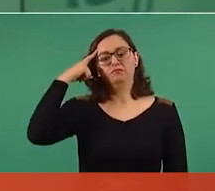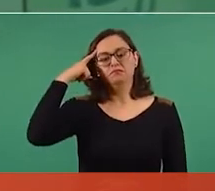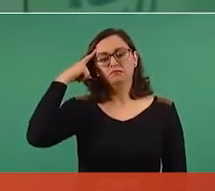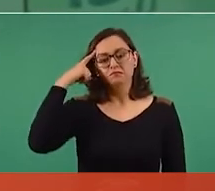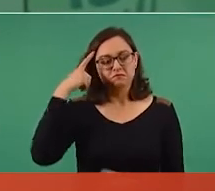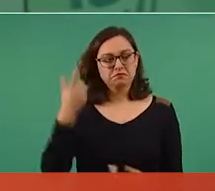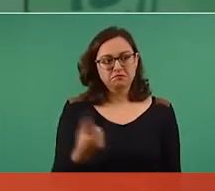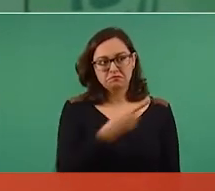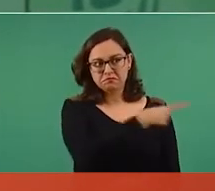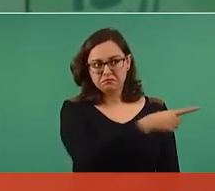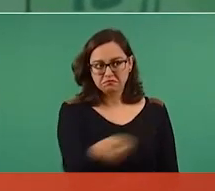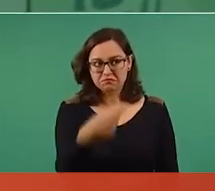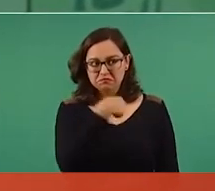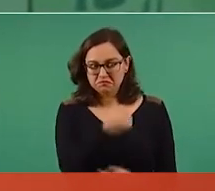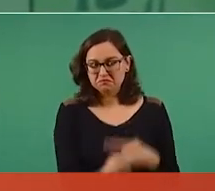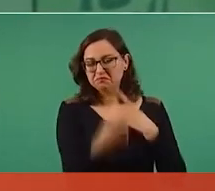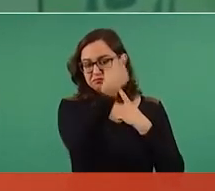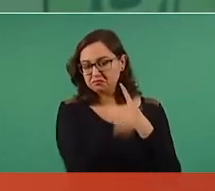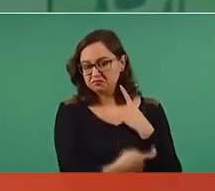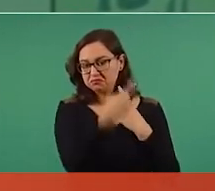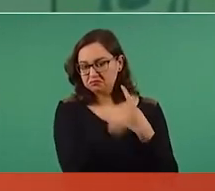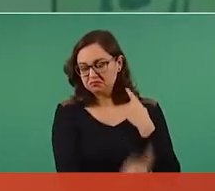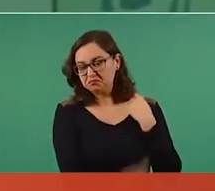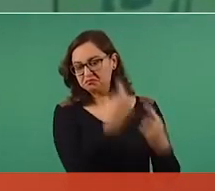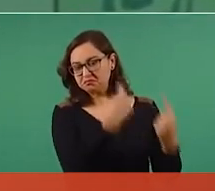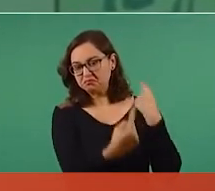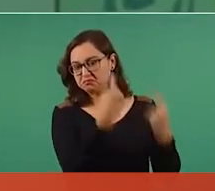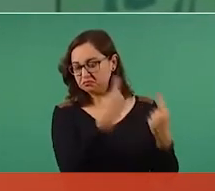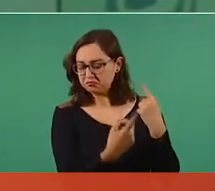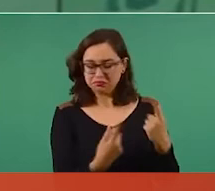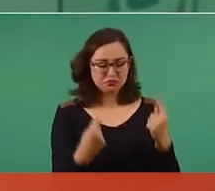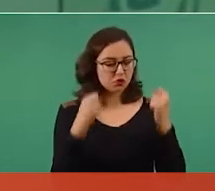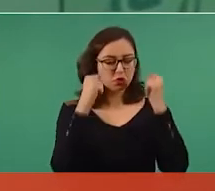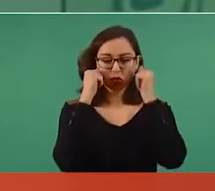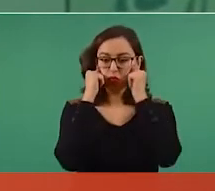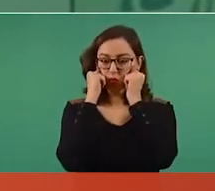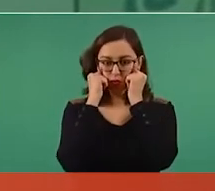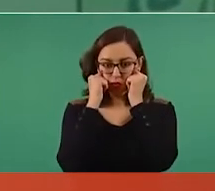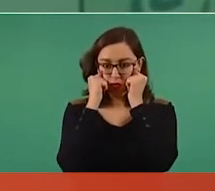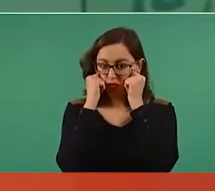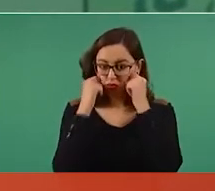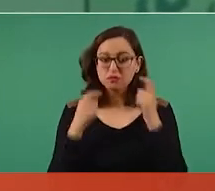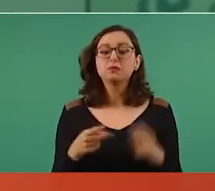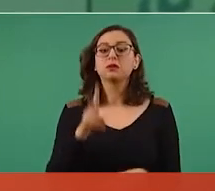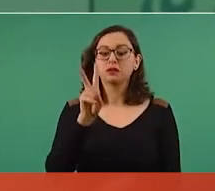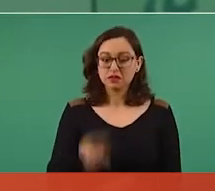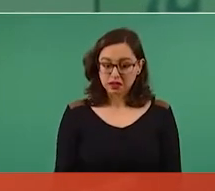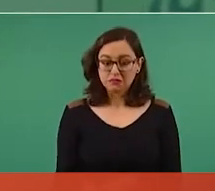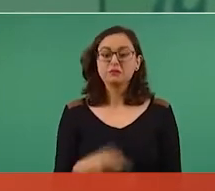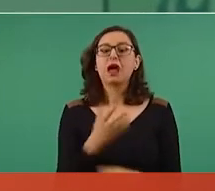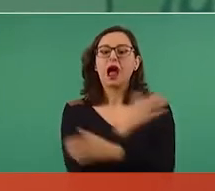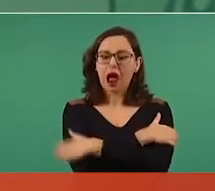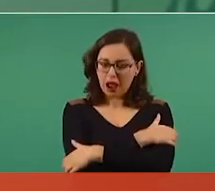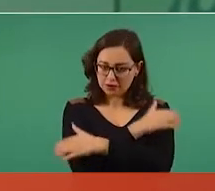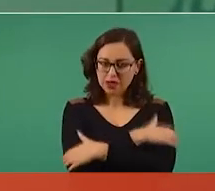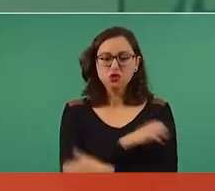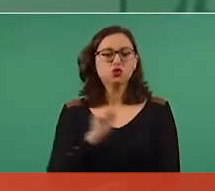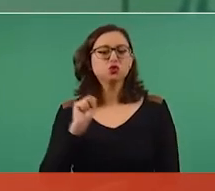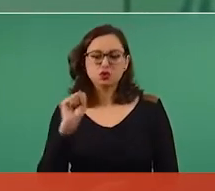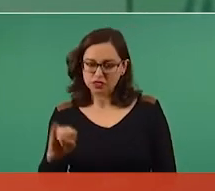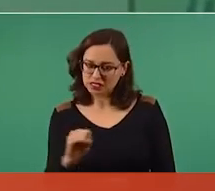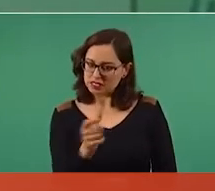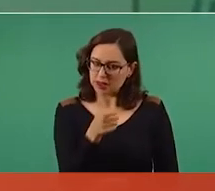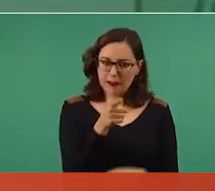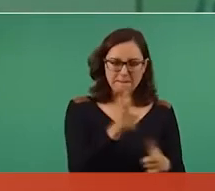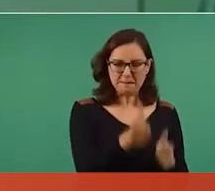se burlen, voy a seguir diciendo abrazos, no balazos.